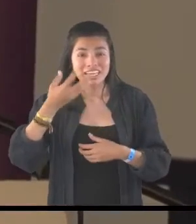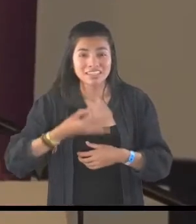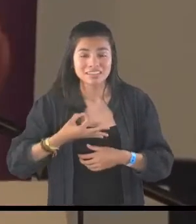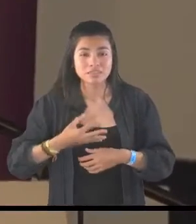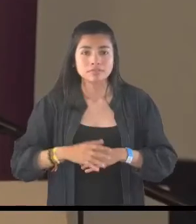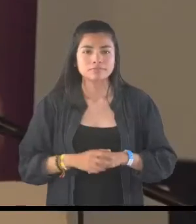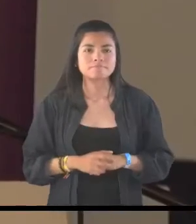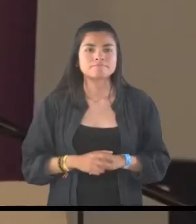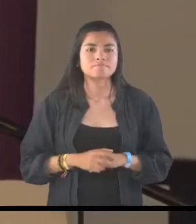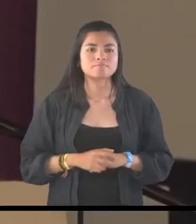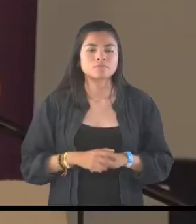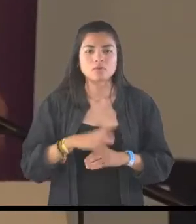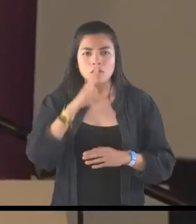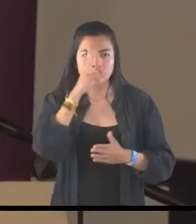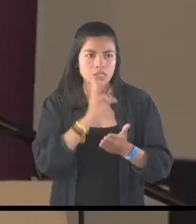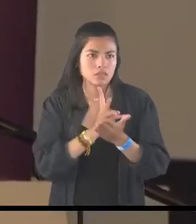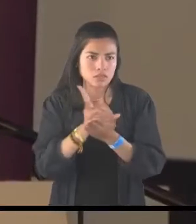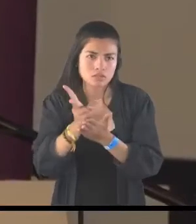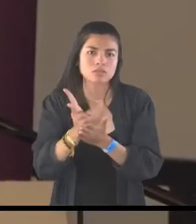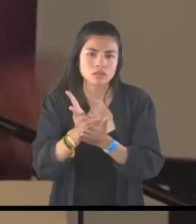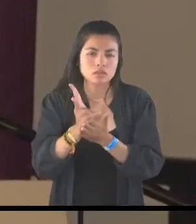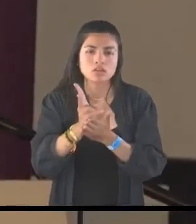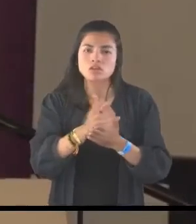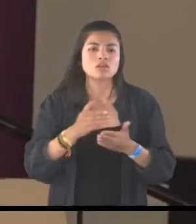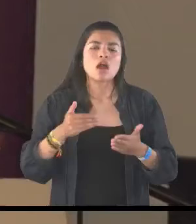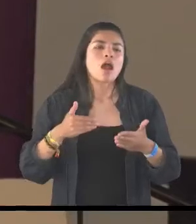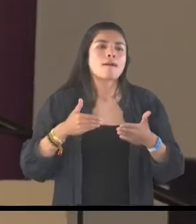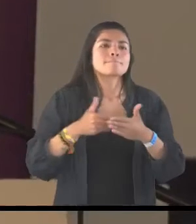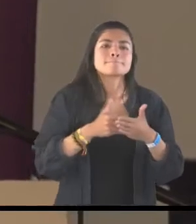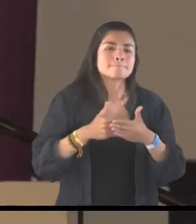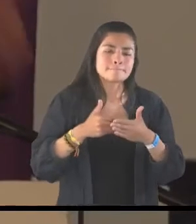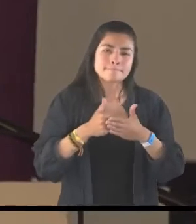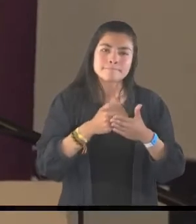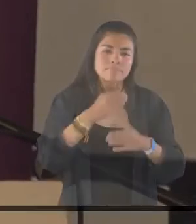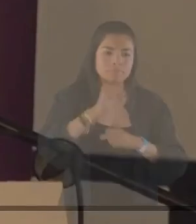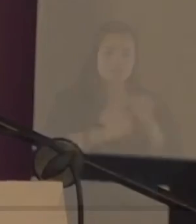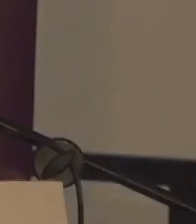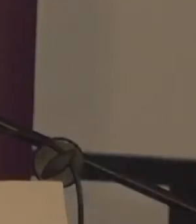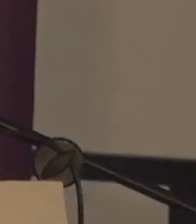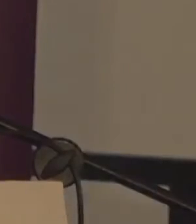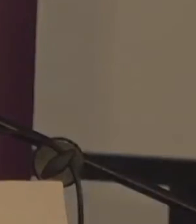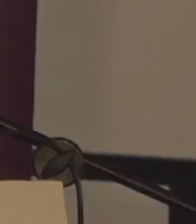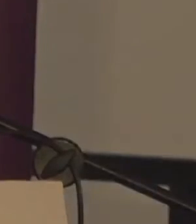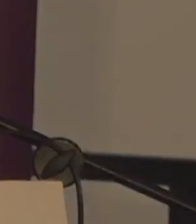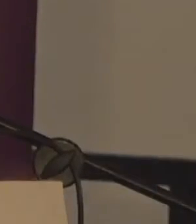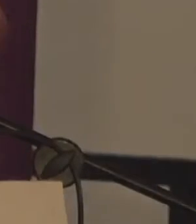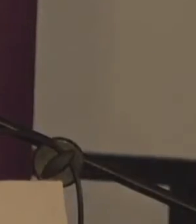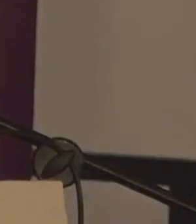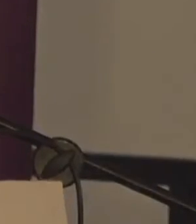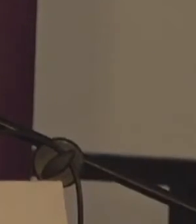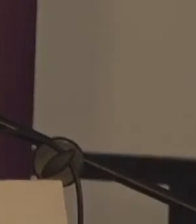detenga. En 2026 sí o sí el proyecto del pacto histórico tiene que continuar.